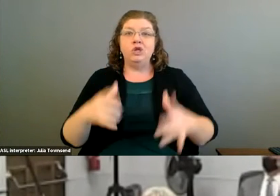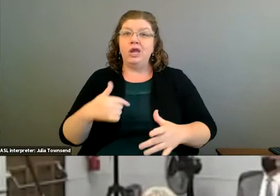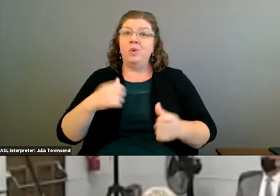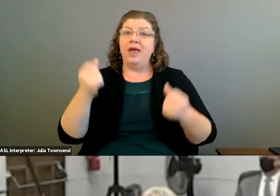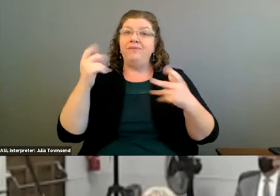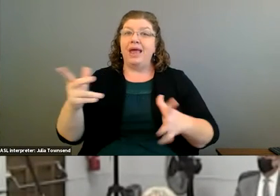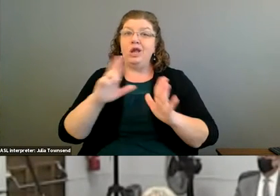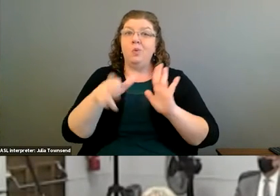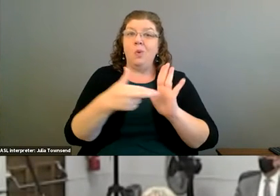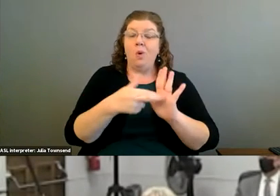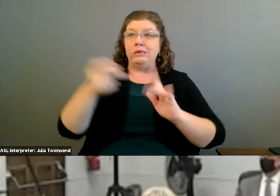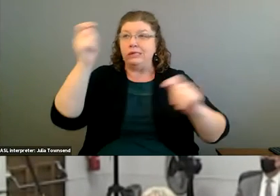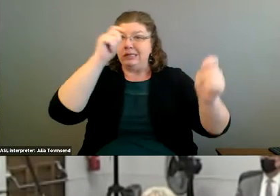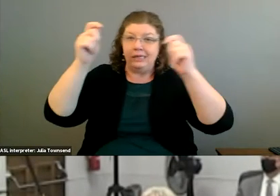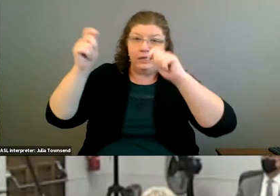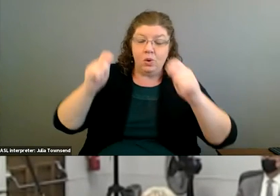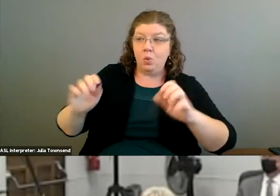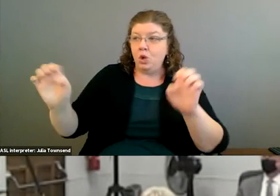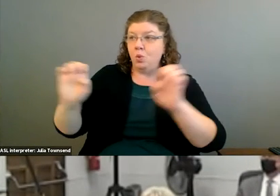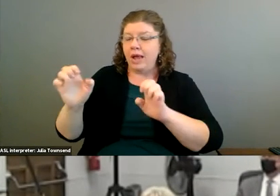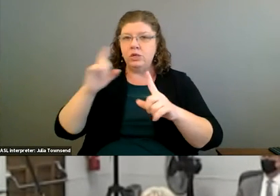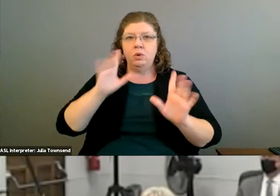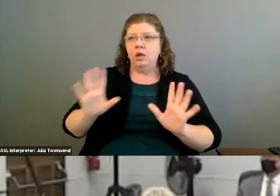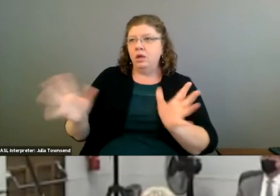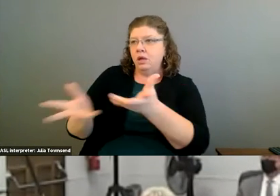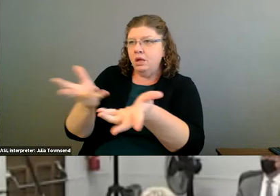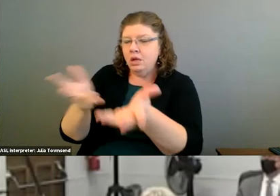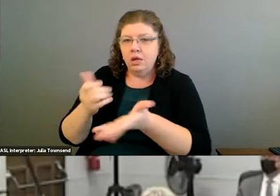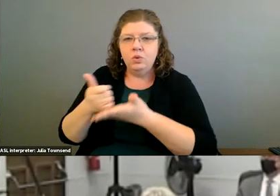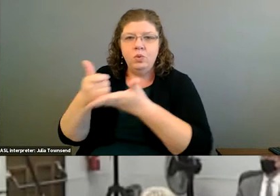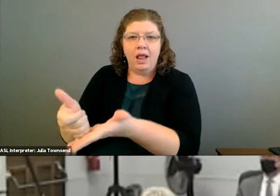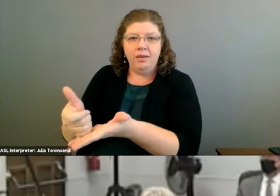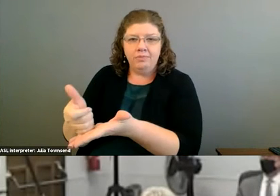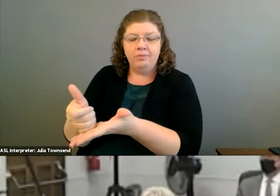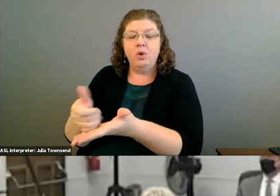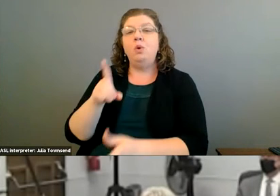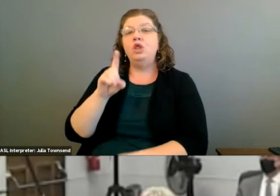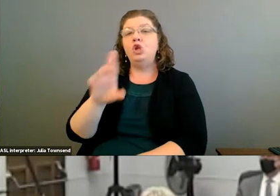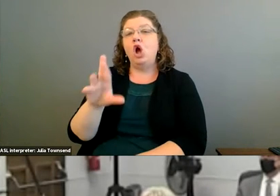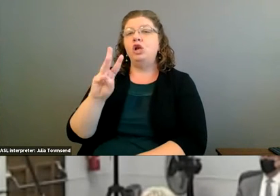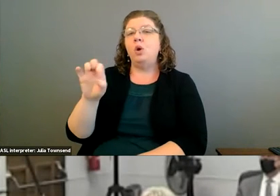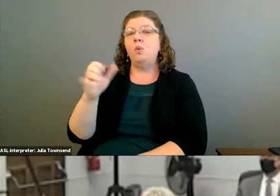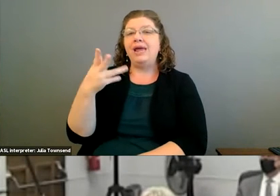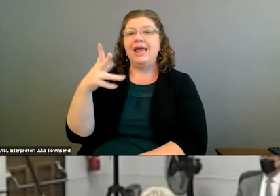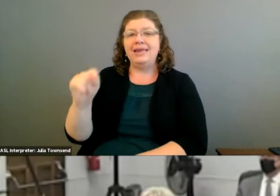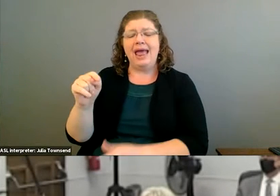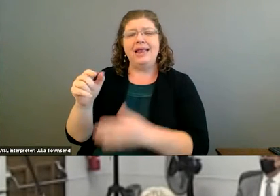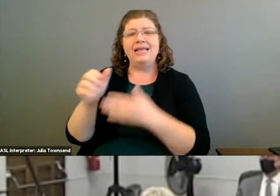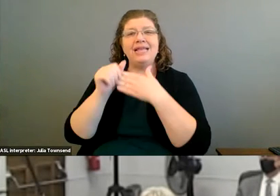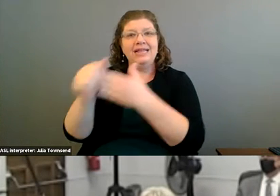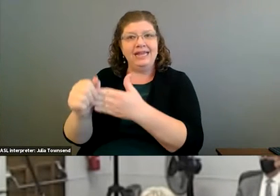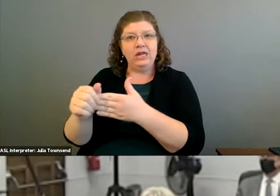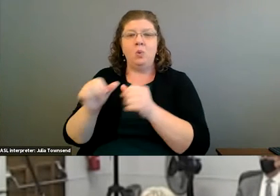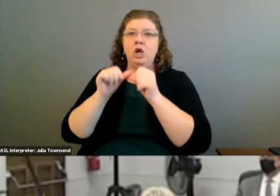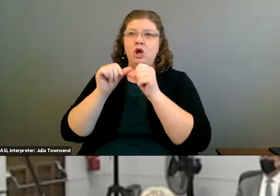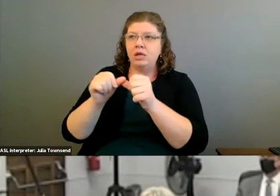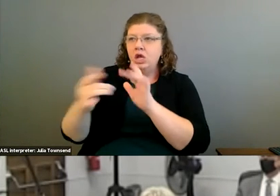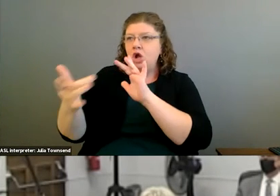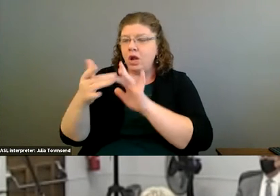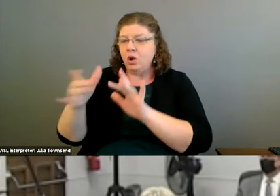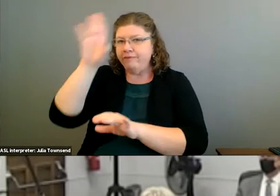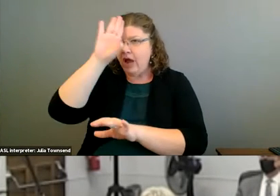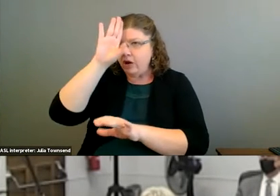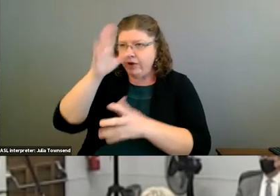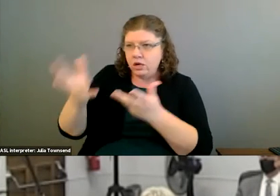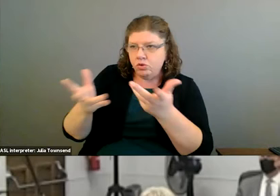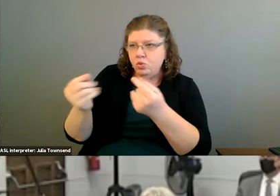nosotros tenemos muchos sombreros. Cuando una crisis sucede, pasamos al manejo de operaciones y crisis. Con la doctora Wagner, con nuestro líder, estuvimos en